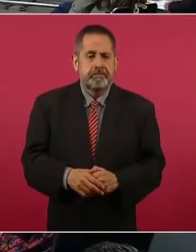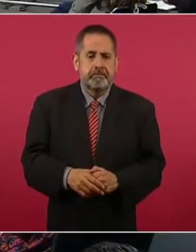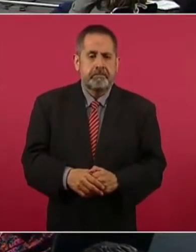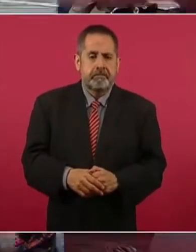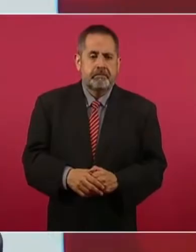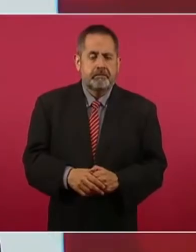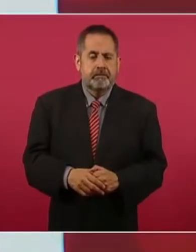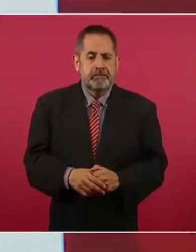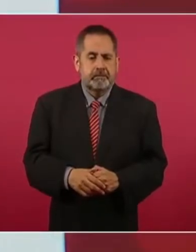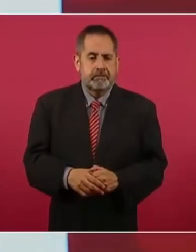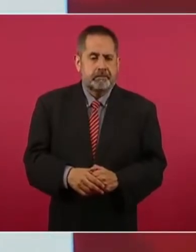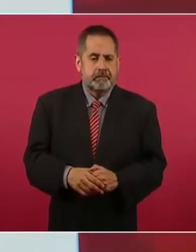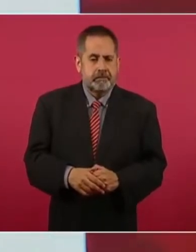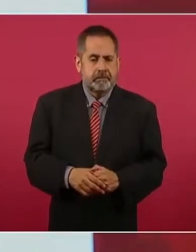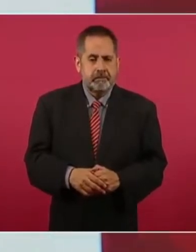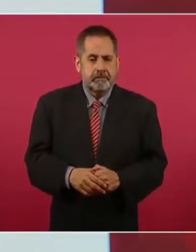ni